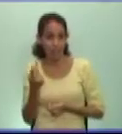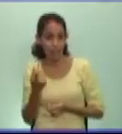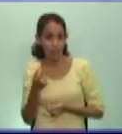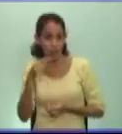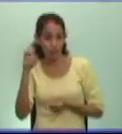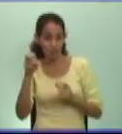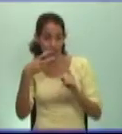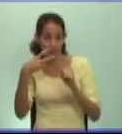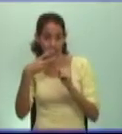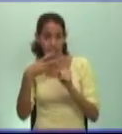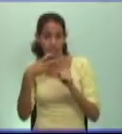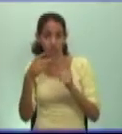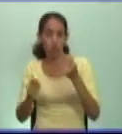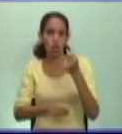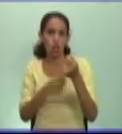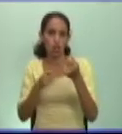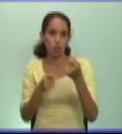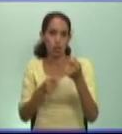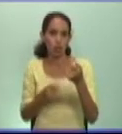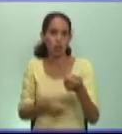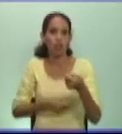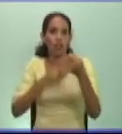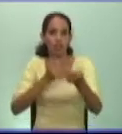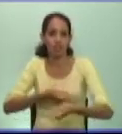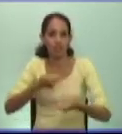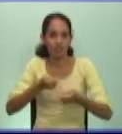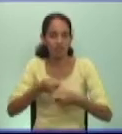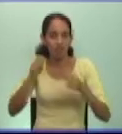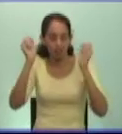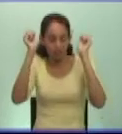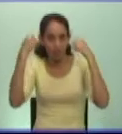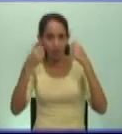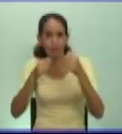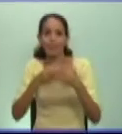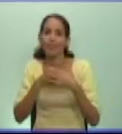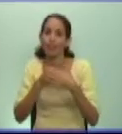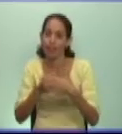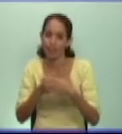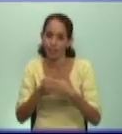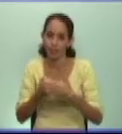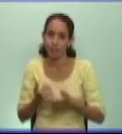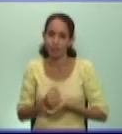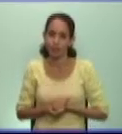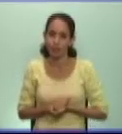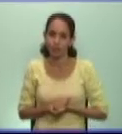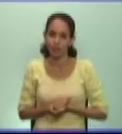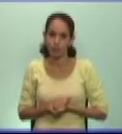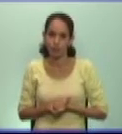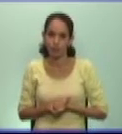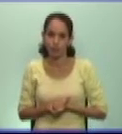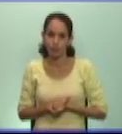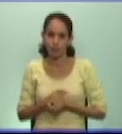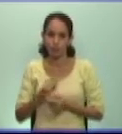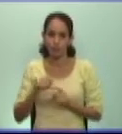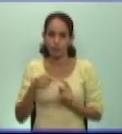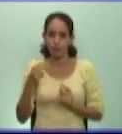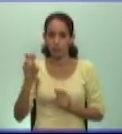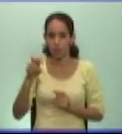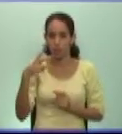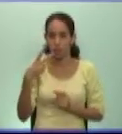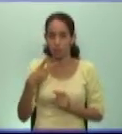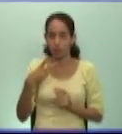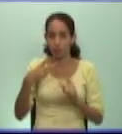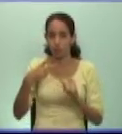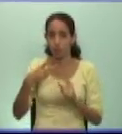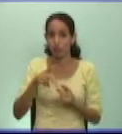campesinos y ese proyecto de romper la dependencia al capital extranjero. Fueron dos momentos que trabajamos y